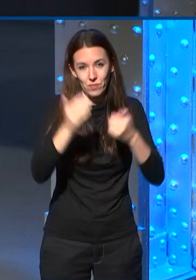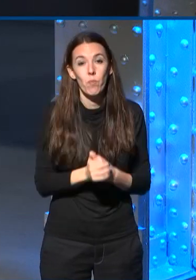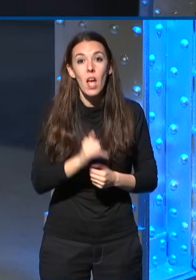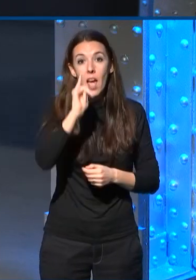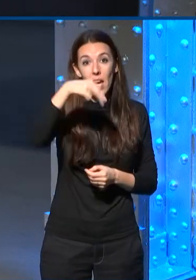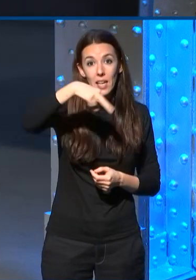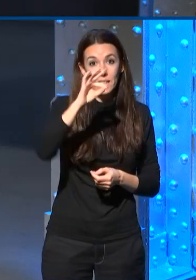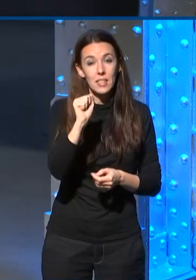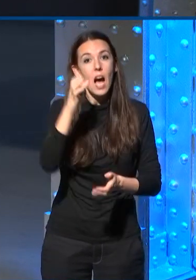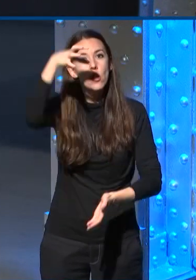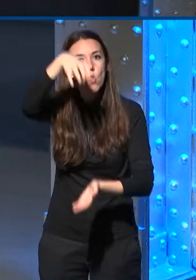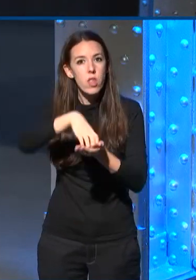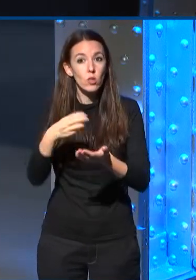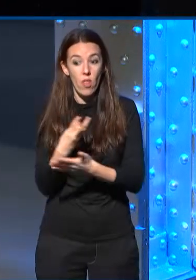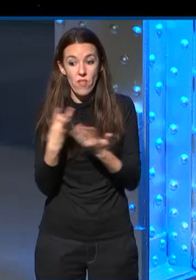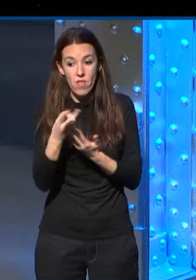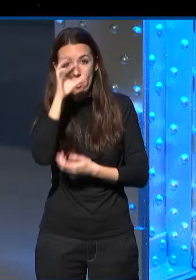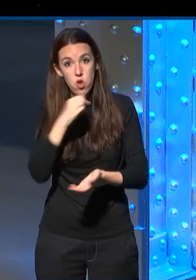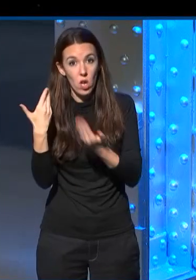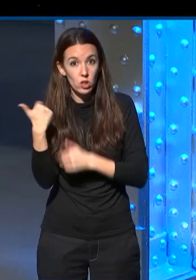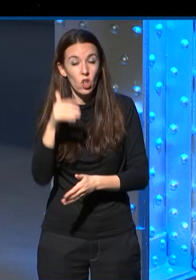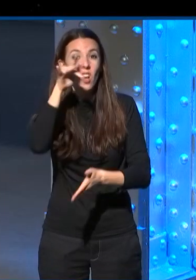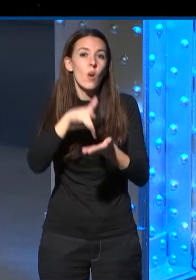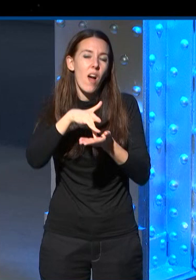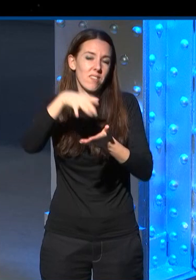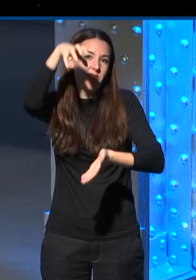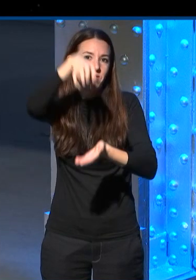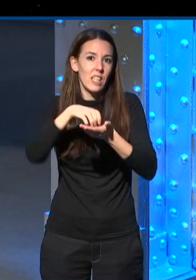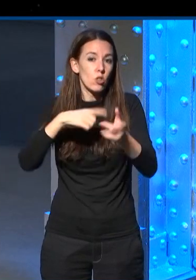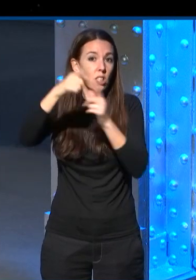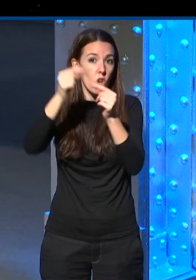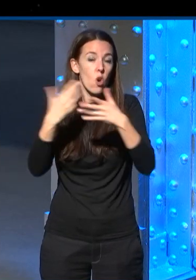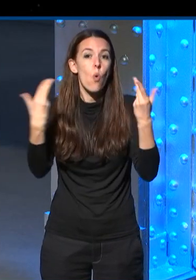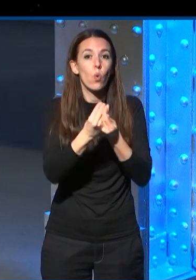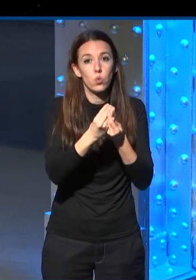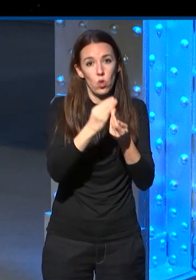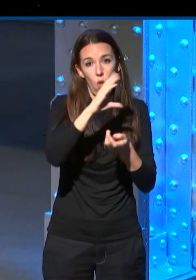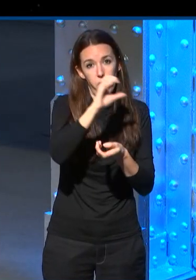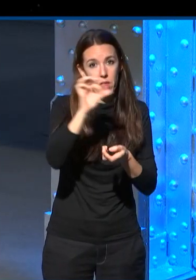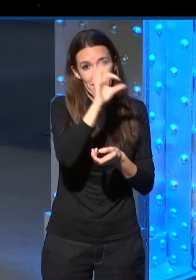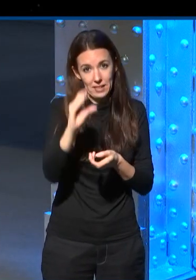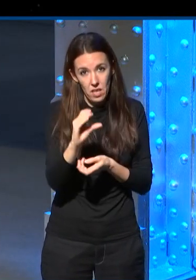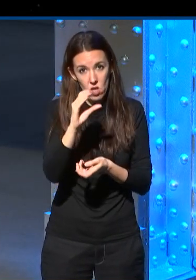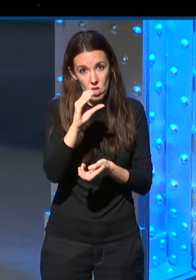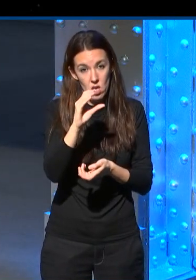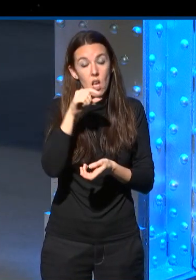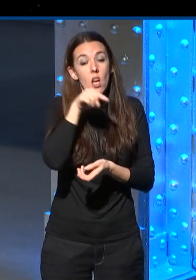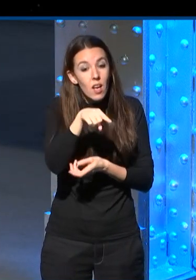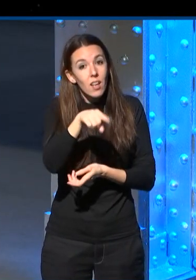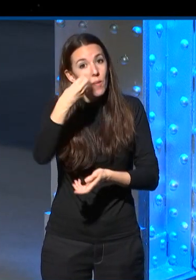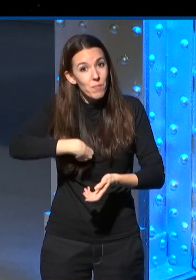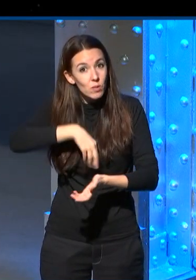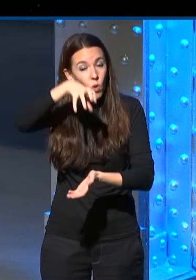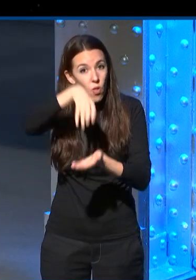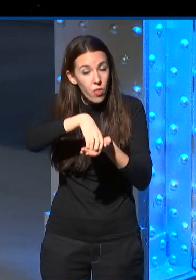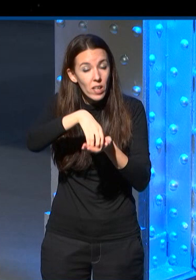un centro que montó hace 18 años, que es el Centro de Astrobiología, en conjunto con el CSIC, es como nuestro hijo. Y el CSIC, este centro, se